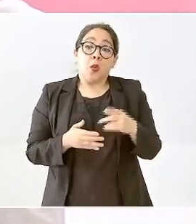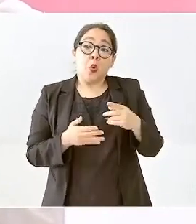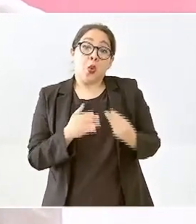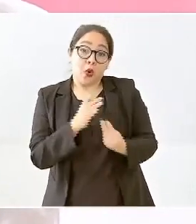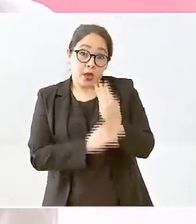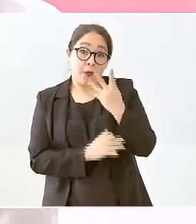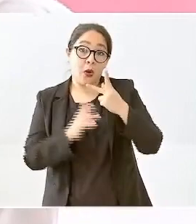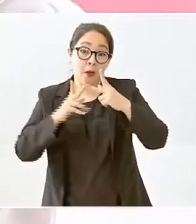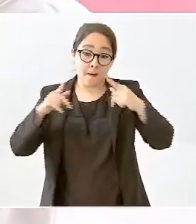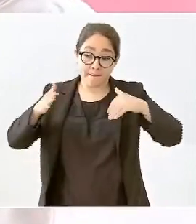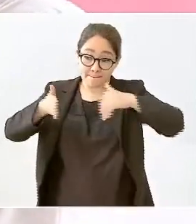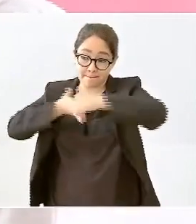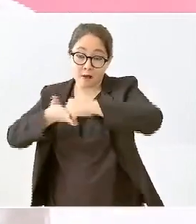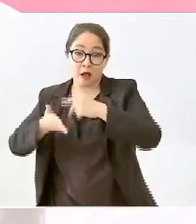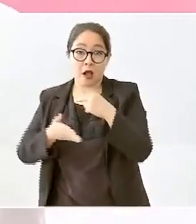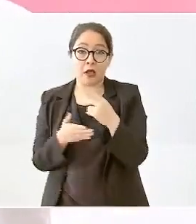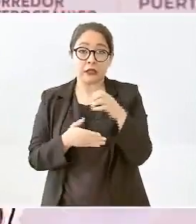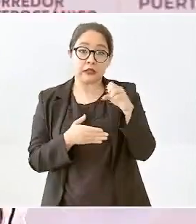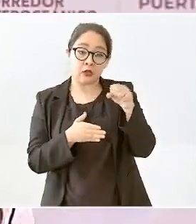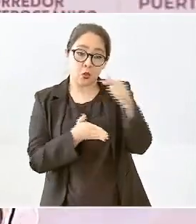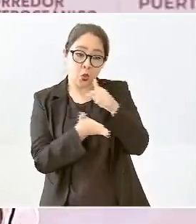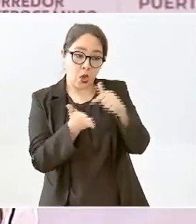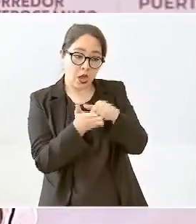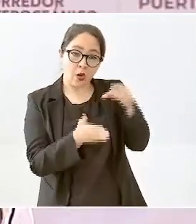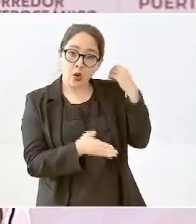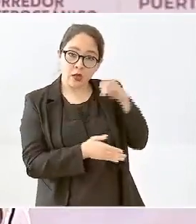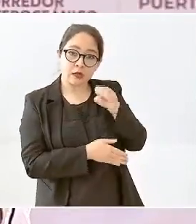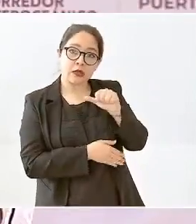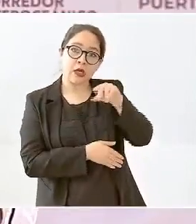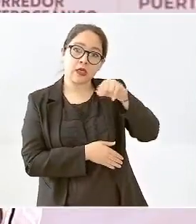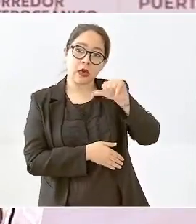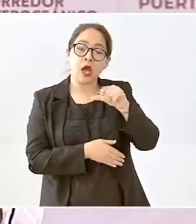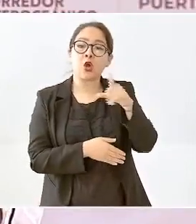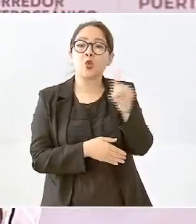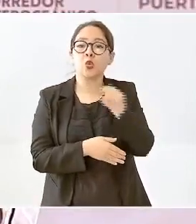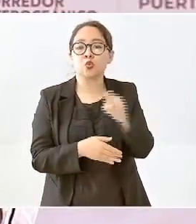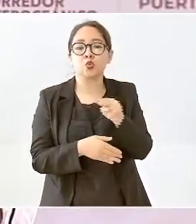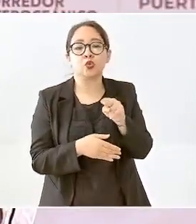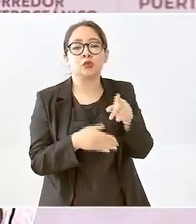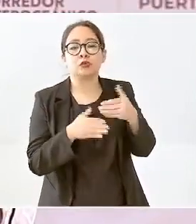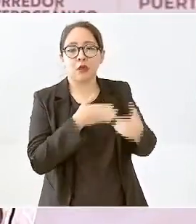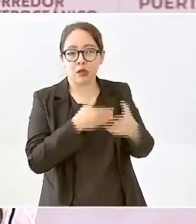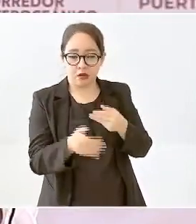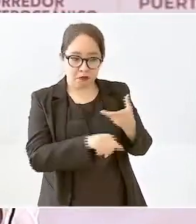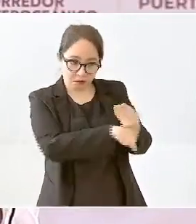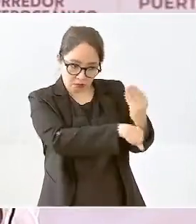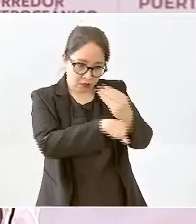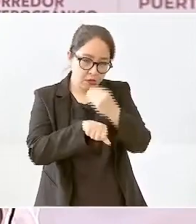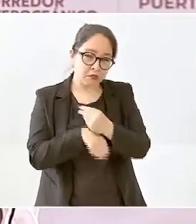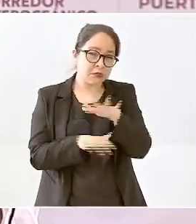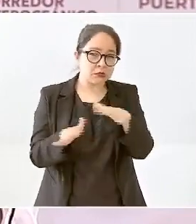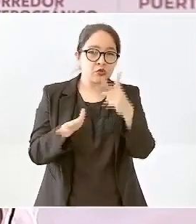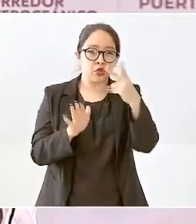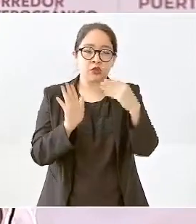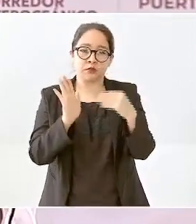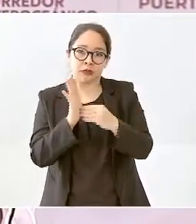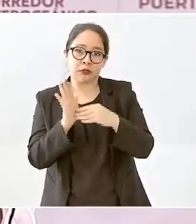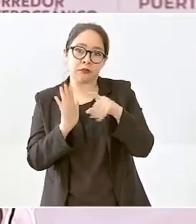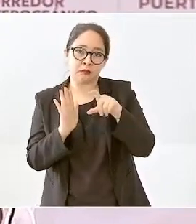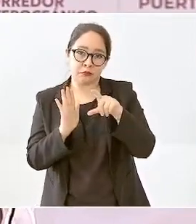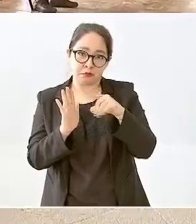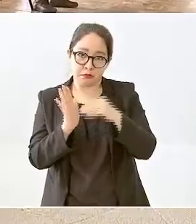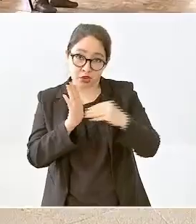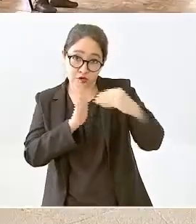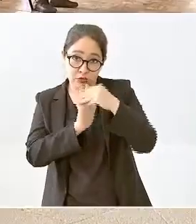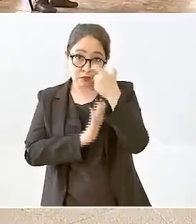nuevo puerto comercial petrolero de Salina Cruz. Con una inversión de casi 2.000 millones de pesos, se realizará la construcción